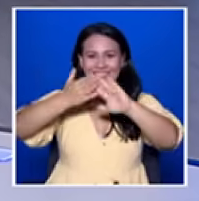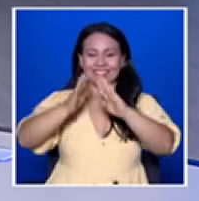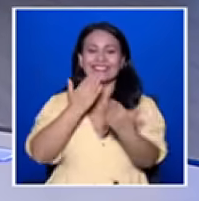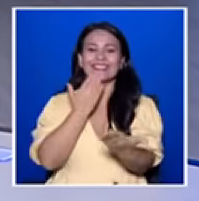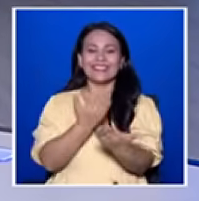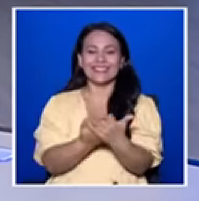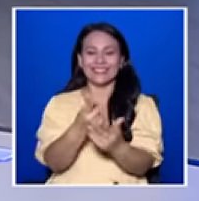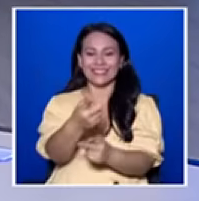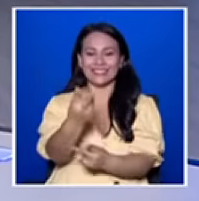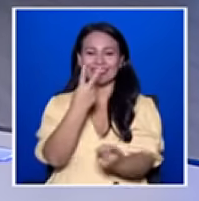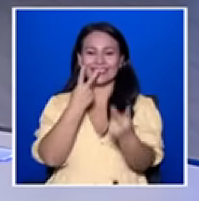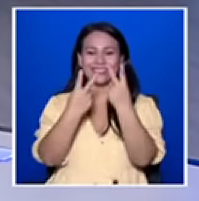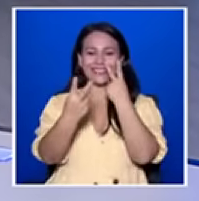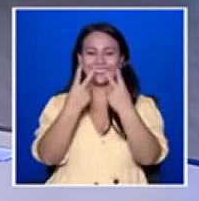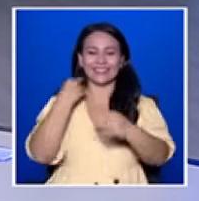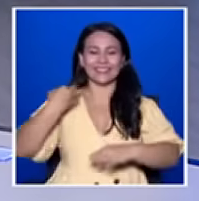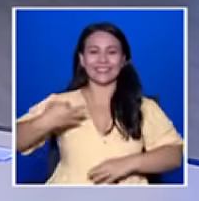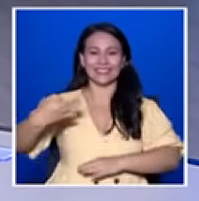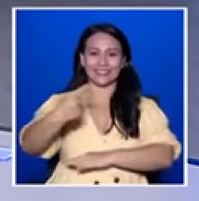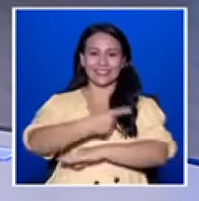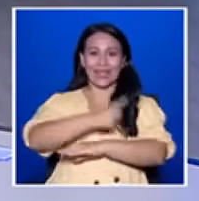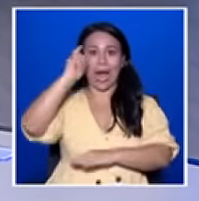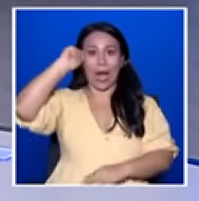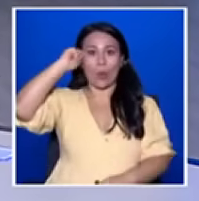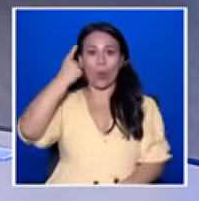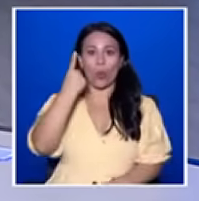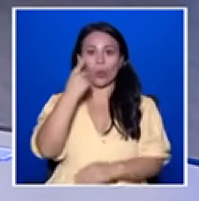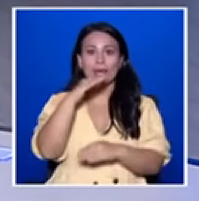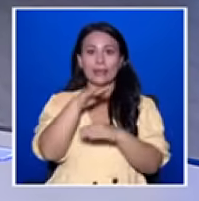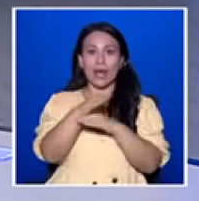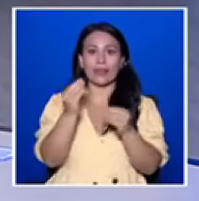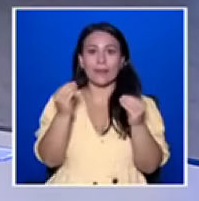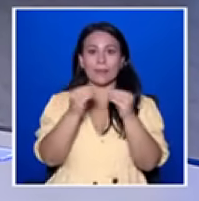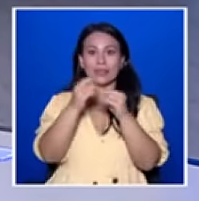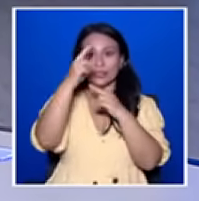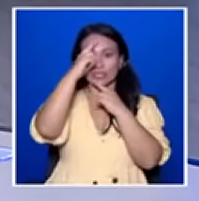agradeciendo como siempre su sintonía de todos los días. Recuerden que a la 1 de la tarde regresan las noticias. Que pasen bien.